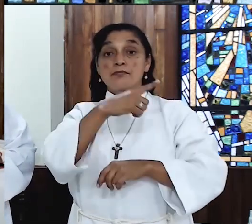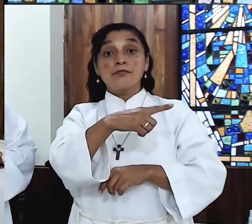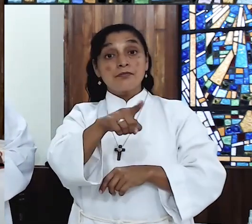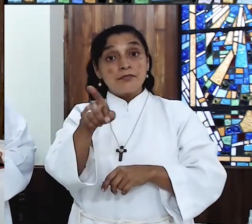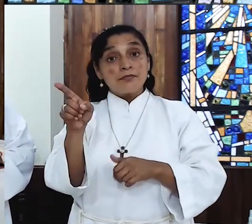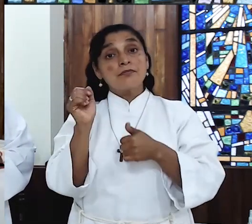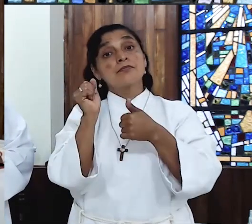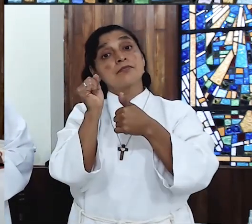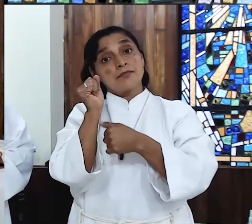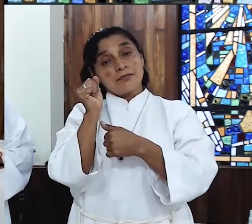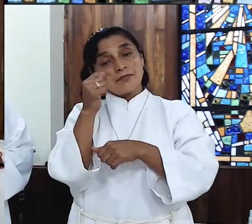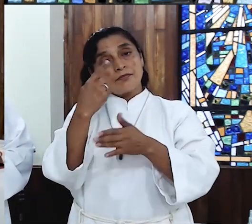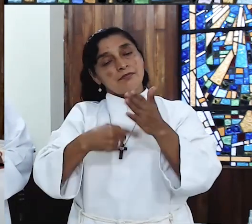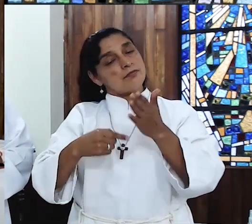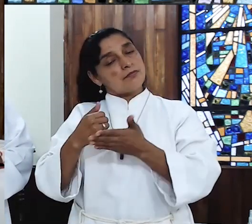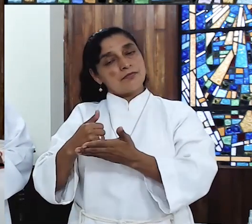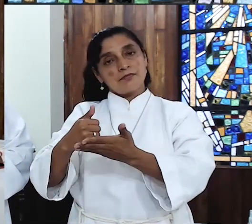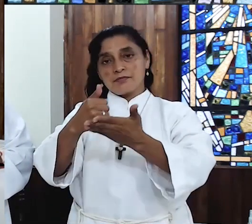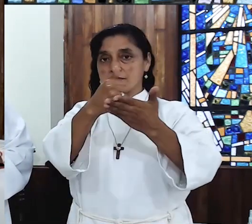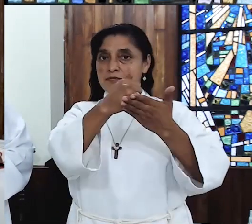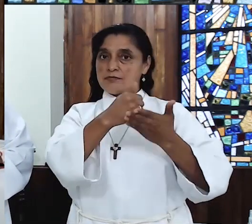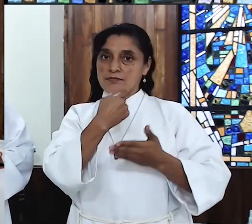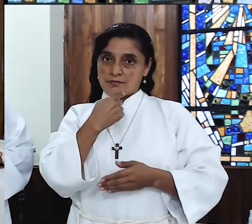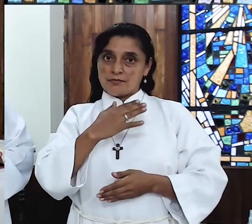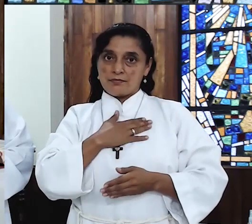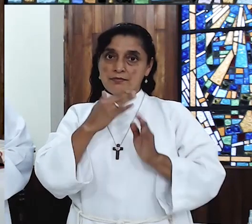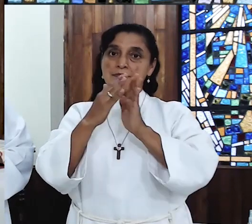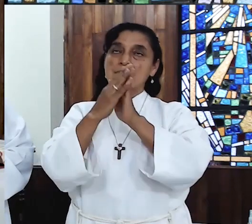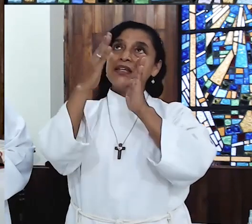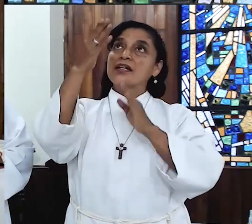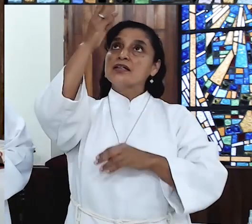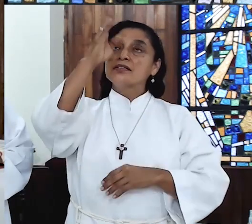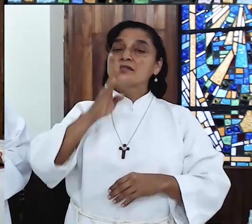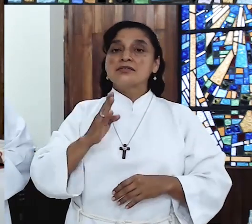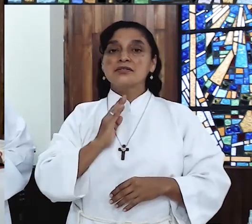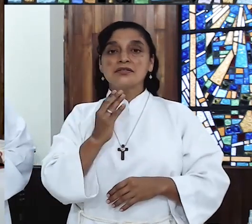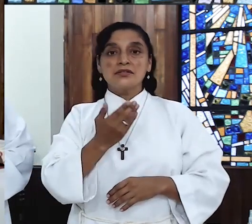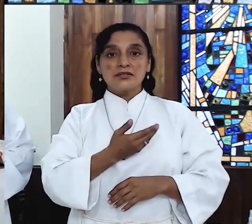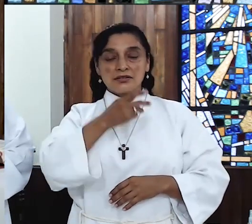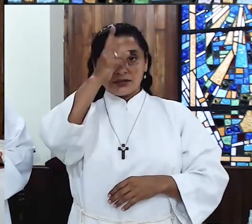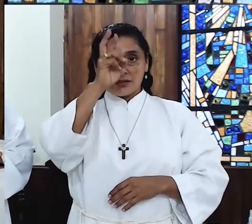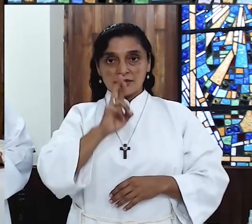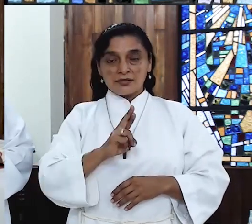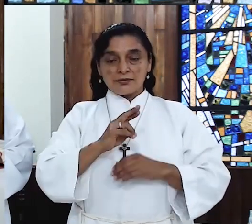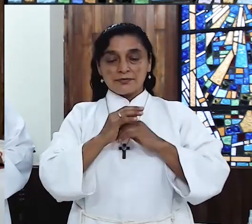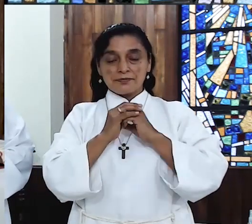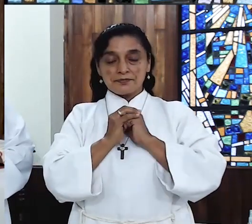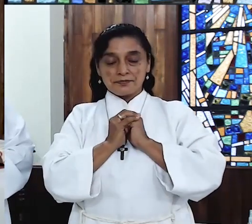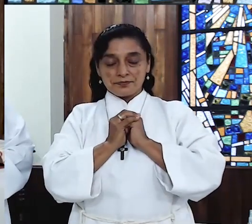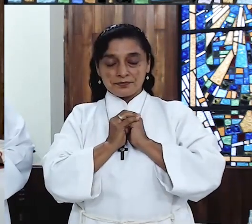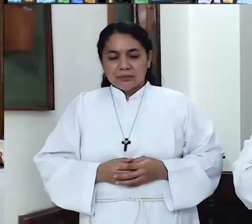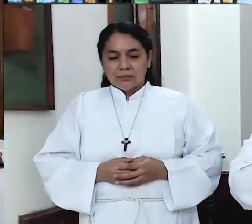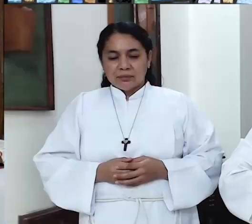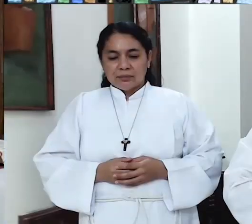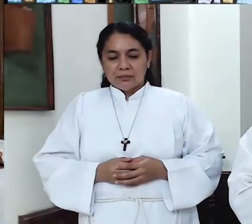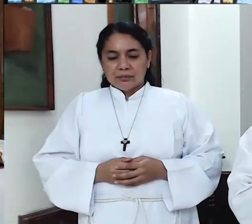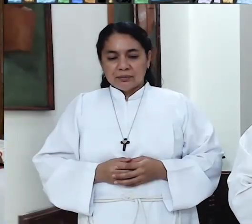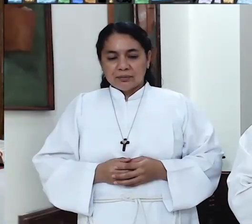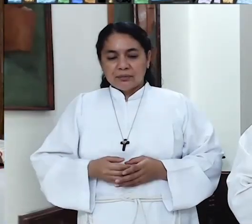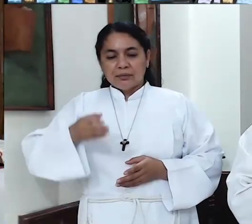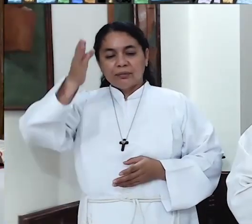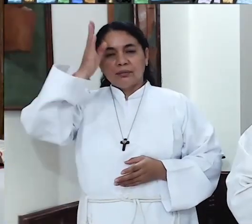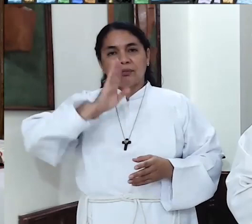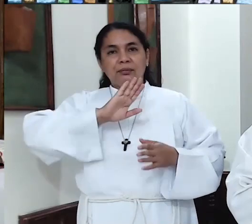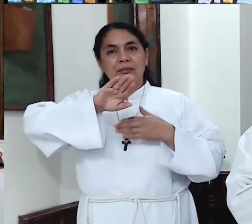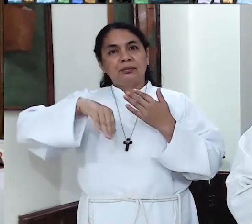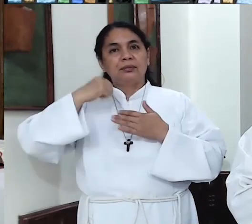santos y a ustedes, hermanos, que intercedan por mí ante Dios nuestro Señor. Dios